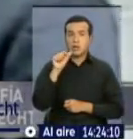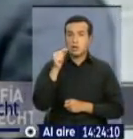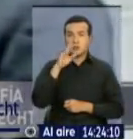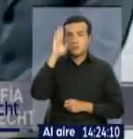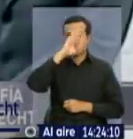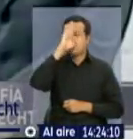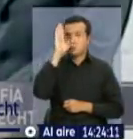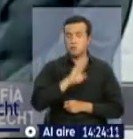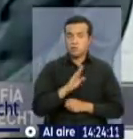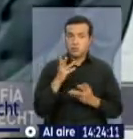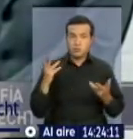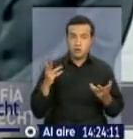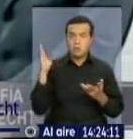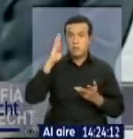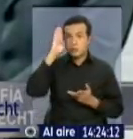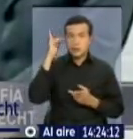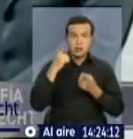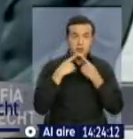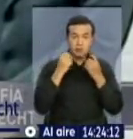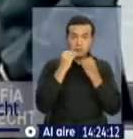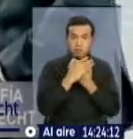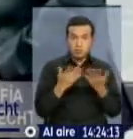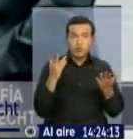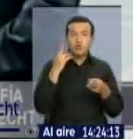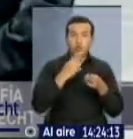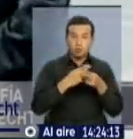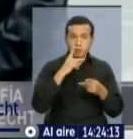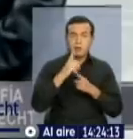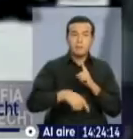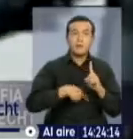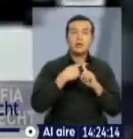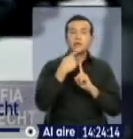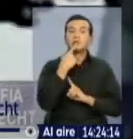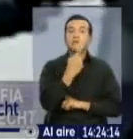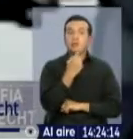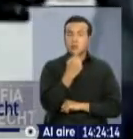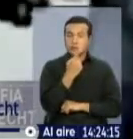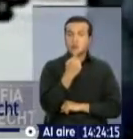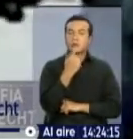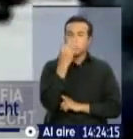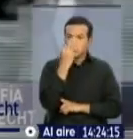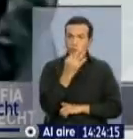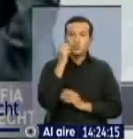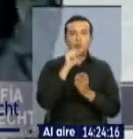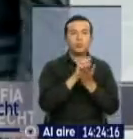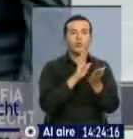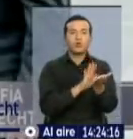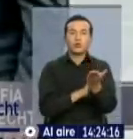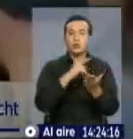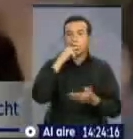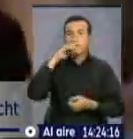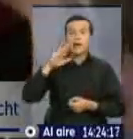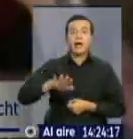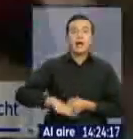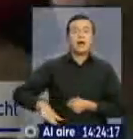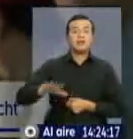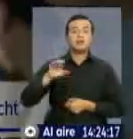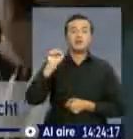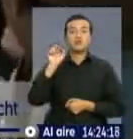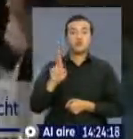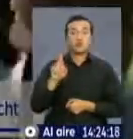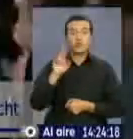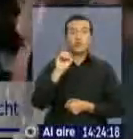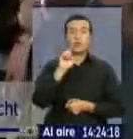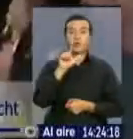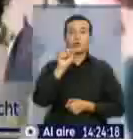en los apuntes, pero el brasileño no solo confirmó su nombre, sino que indicó que incentivó para adjudicarse el proyecto del gasoducto del sur. Ollanta Humala, por